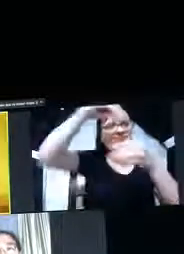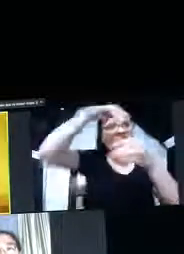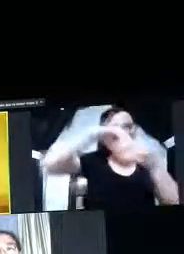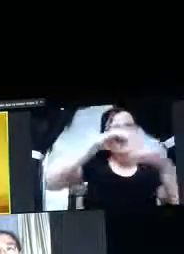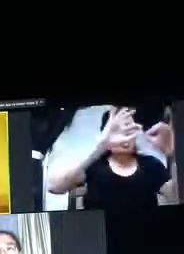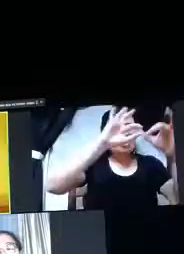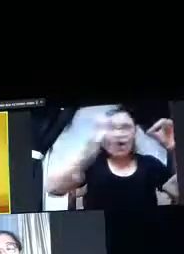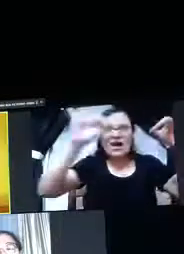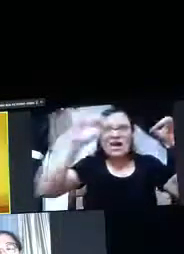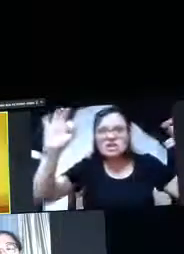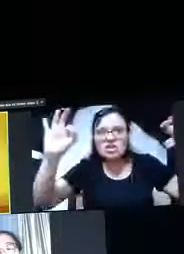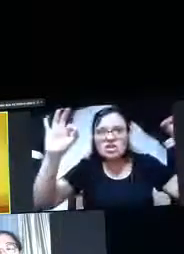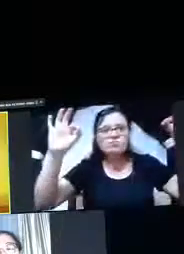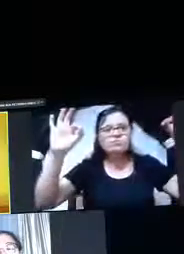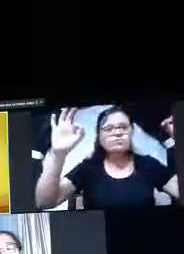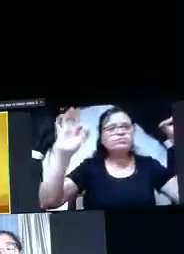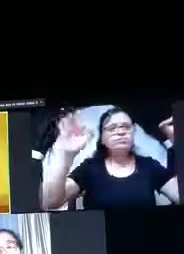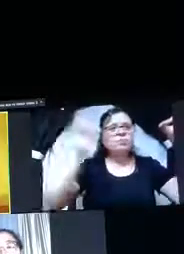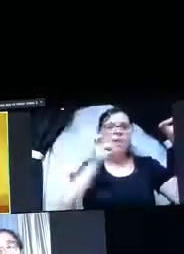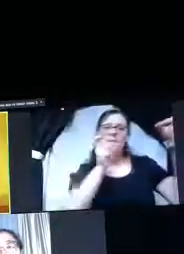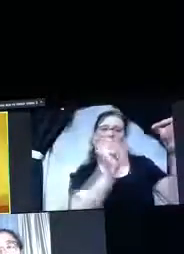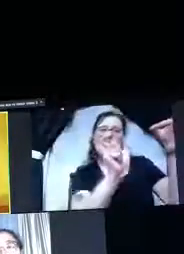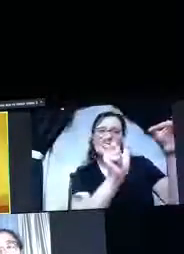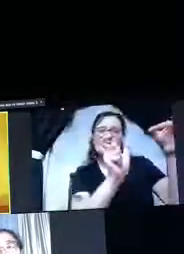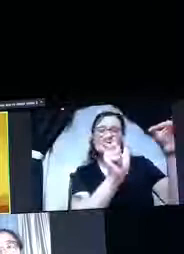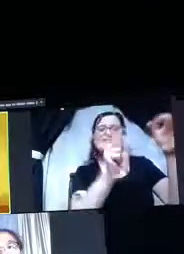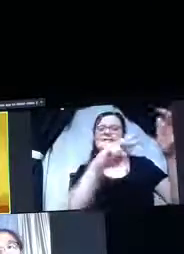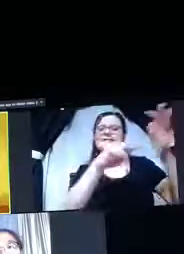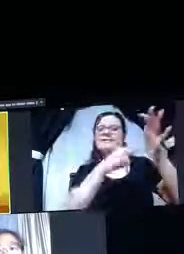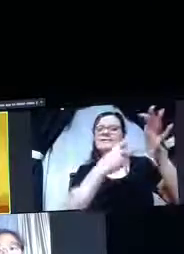diferente funcionamiento dentro de la oración, si bien